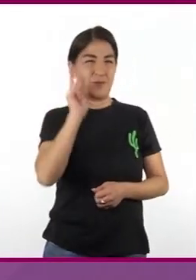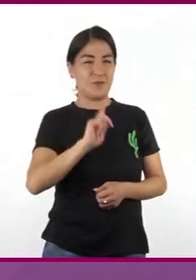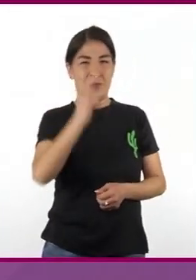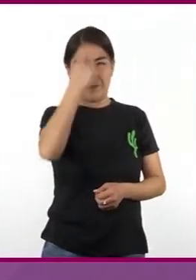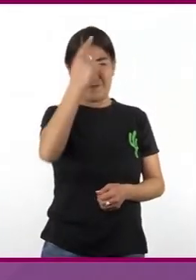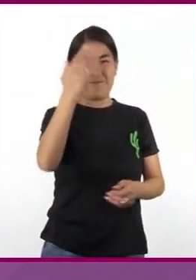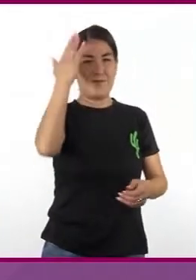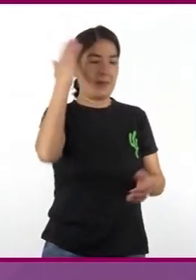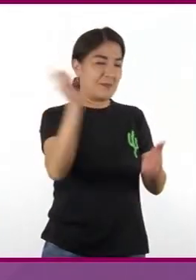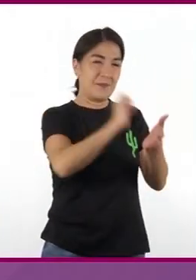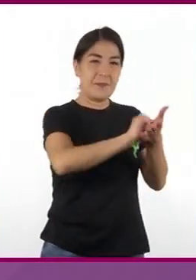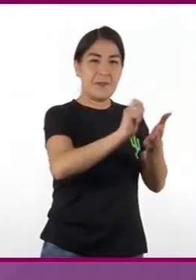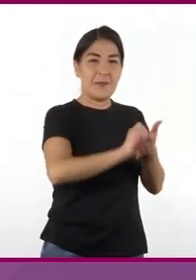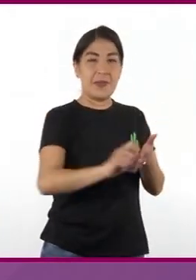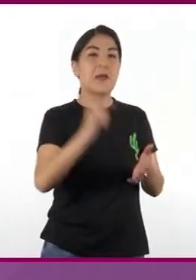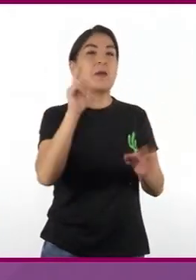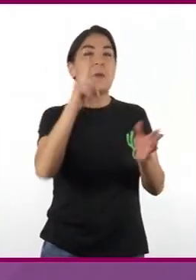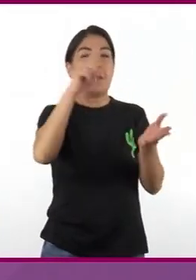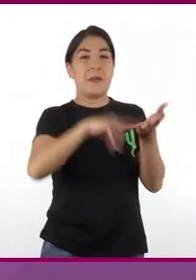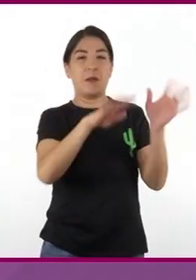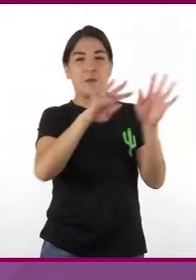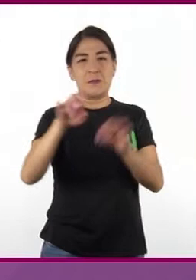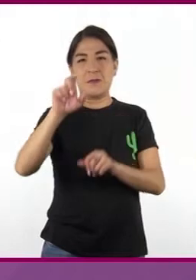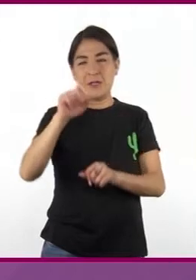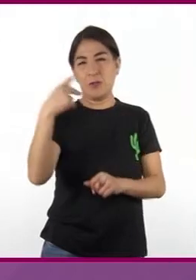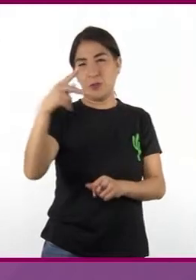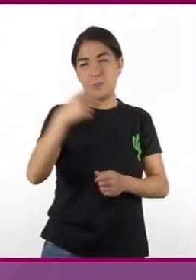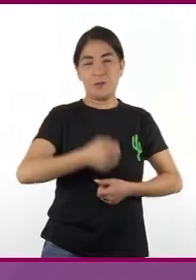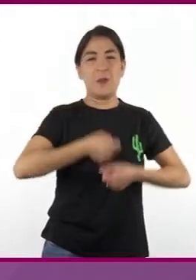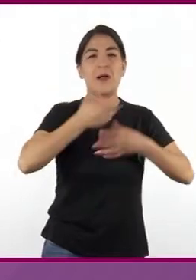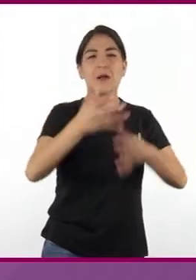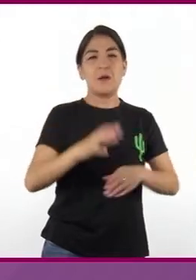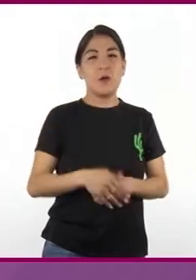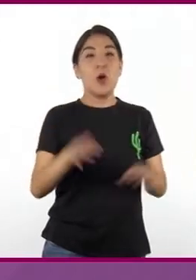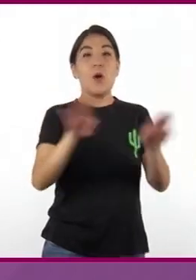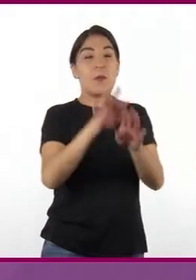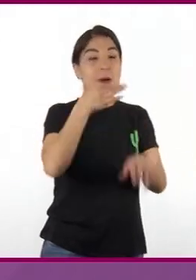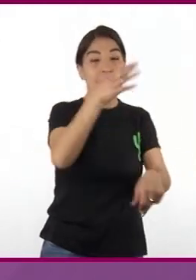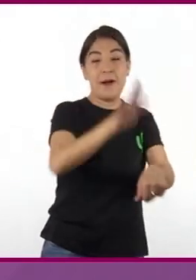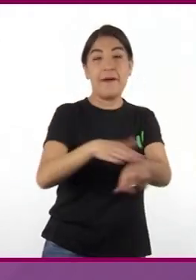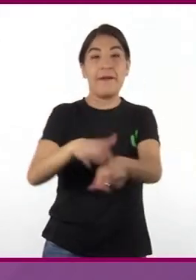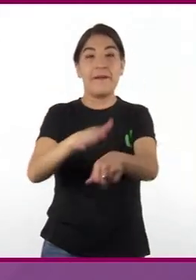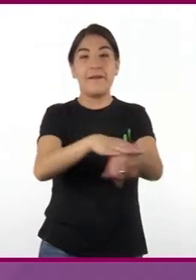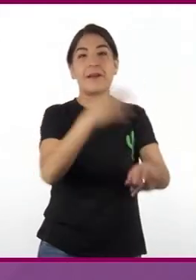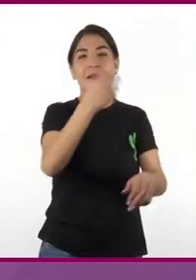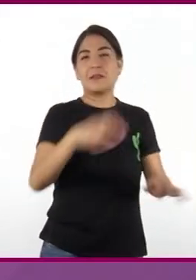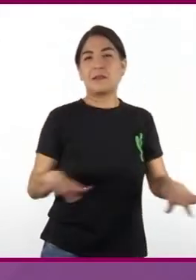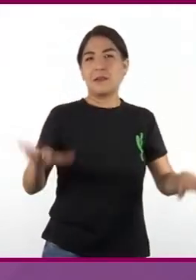de 1920, donde anuncia un cambio rotundo